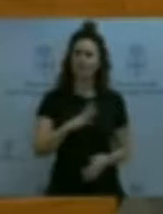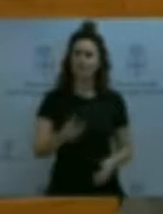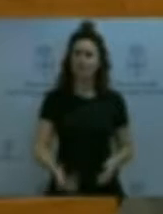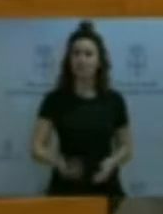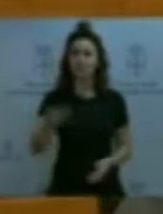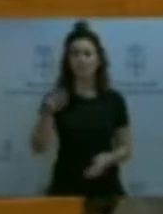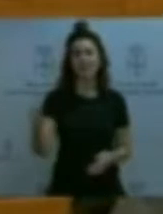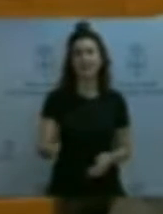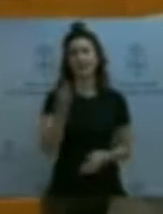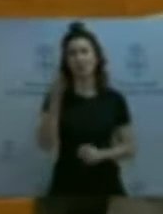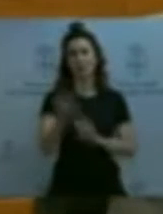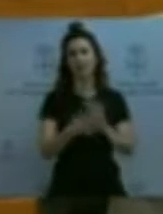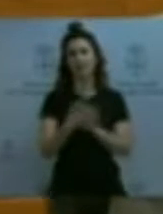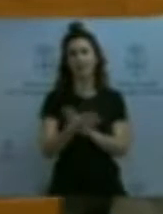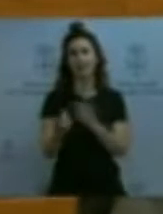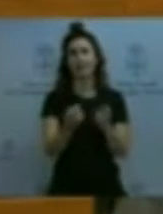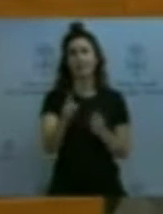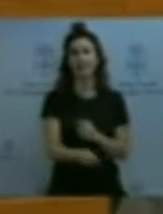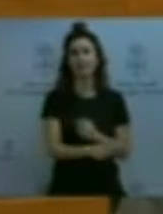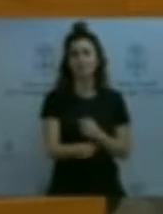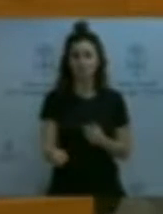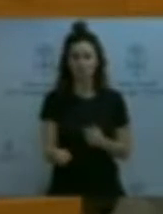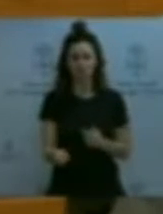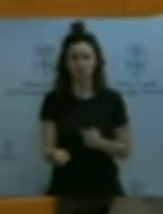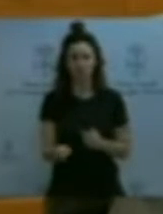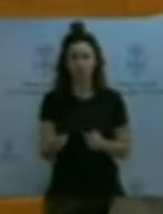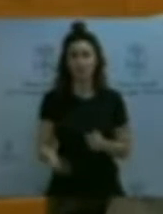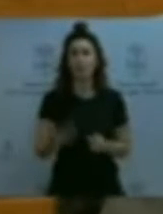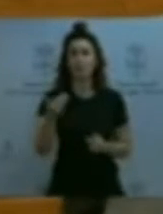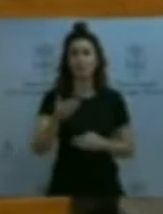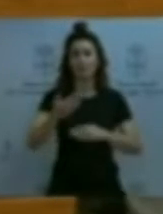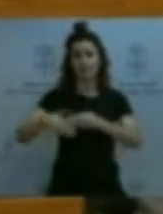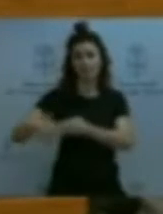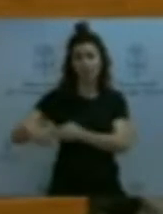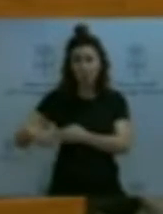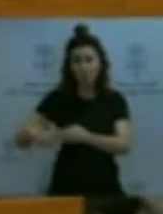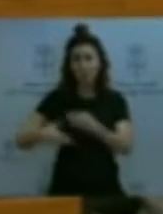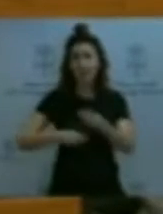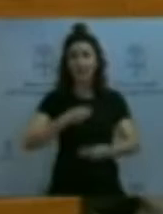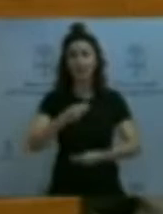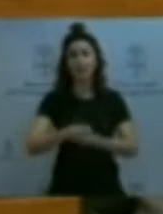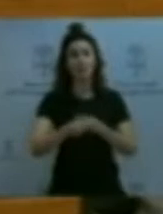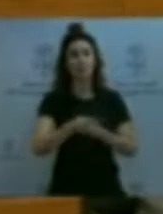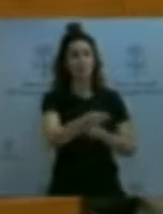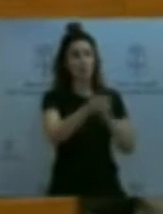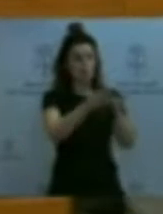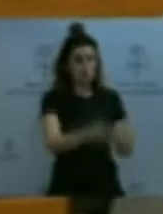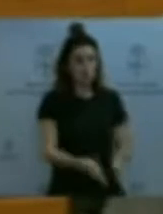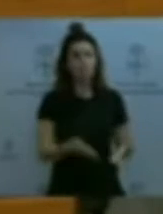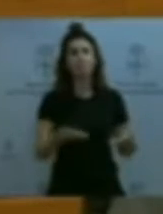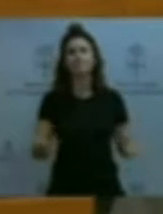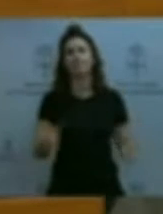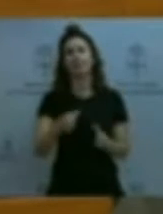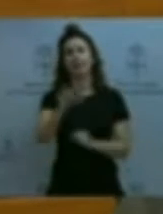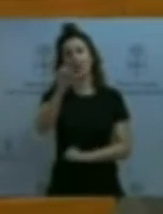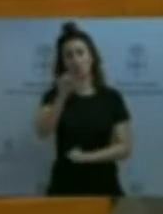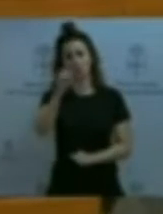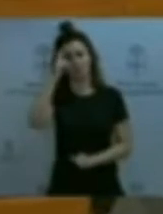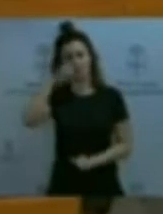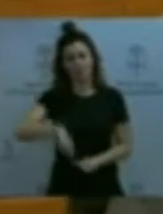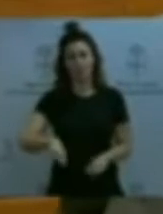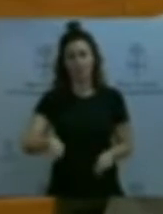importante son los plazos y la ejecución de las mismas. Y eso, en Gijón sabemos que mientras ustedes están en el Gobierno, que gracias a Dios ya se cae a